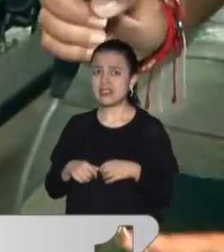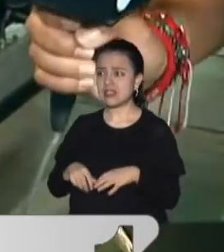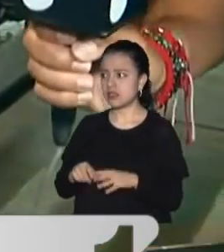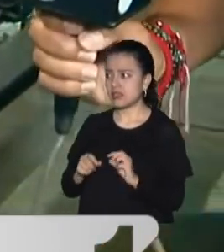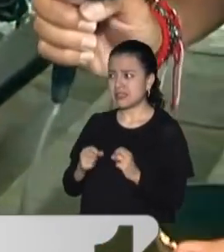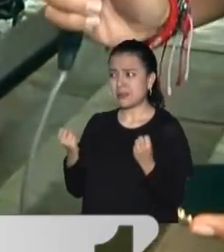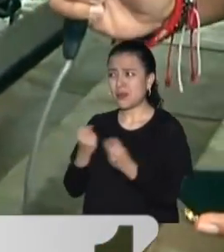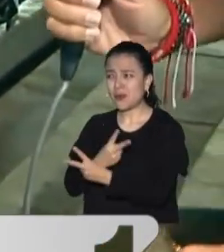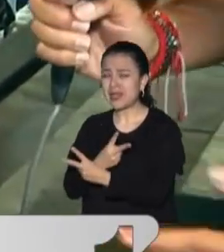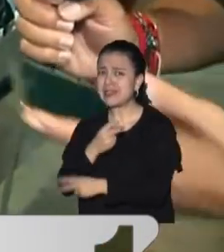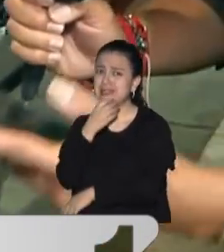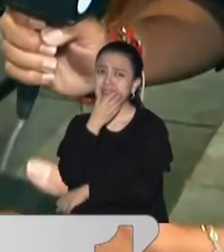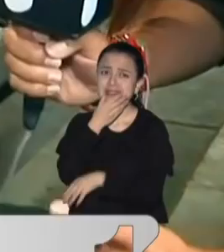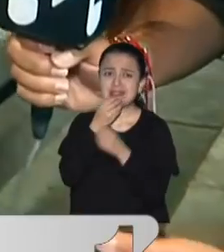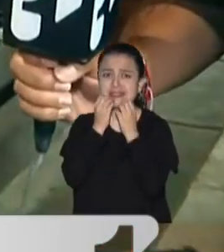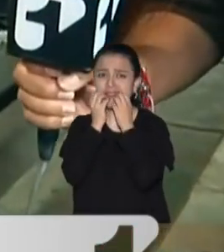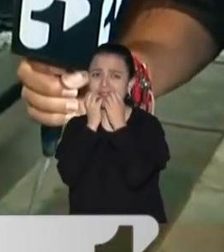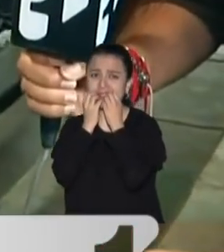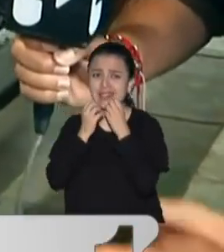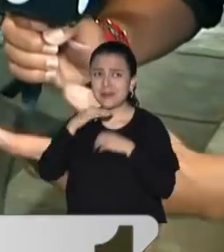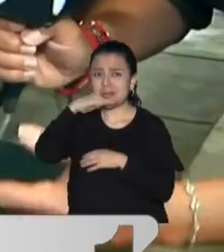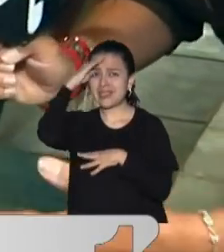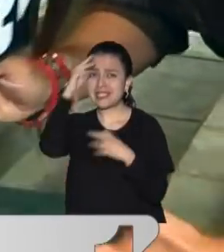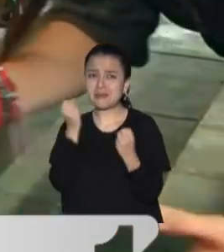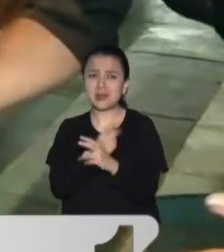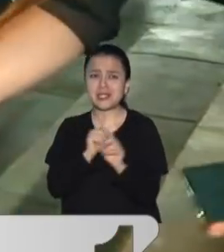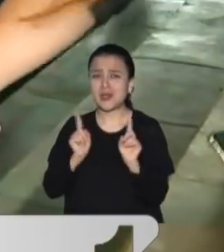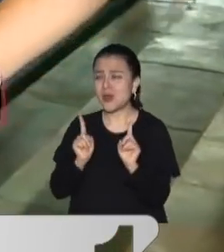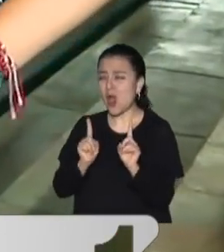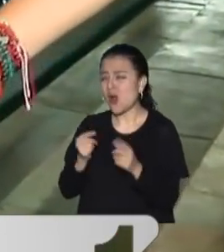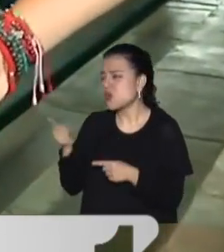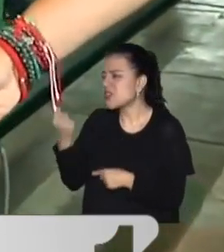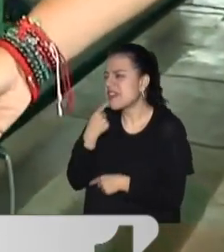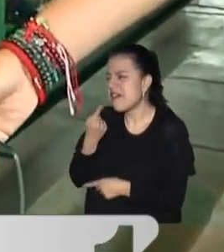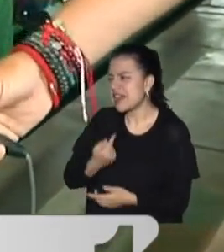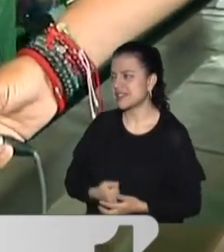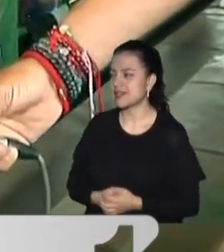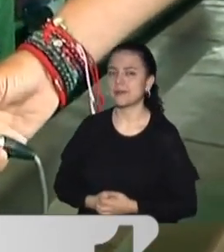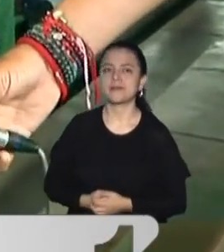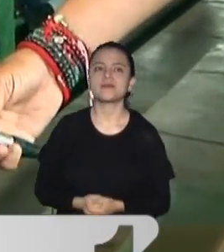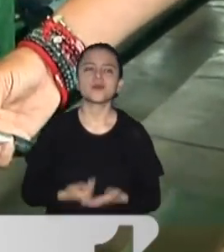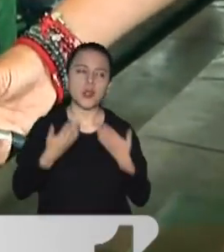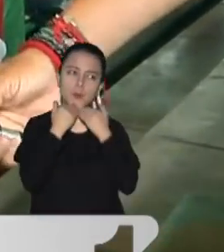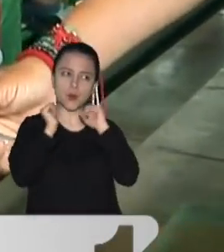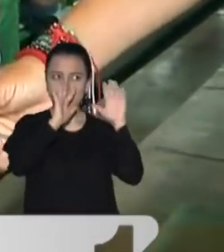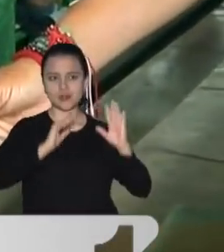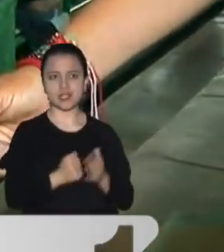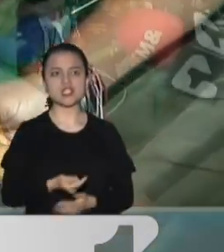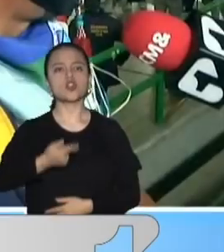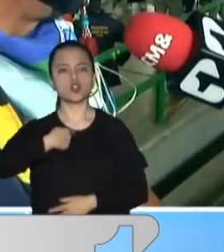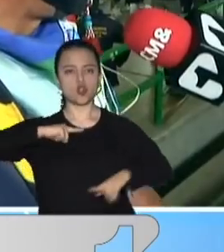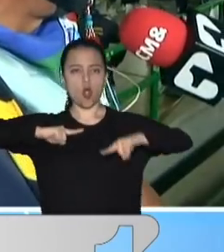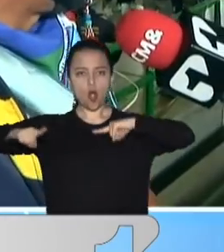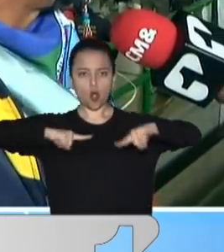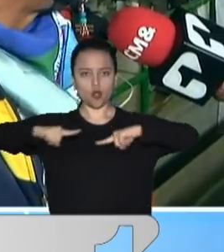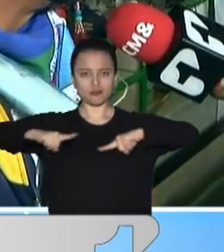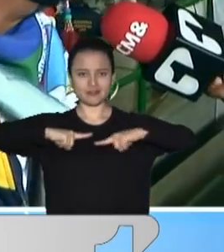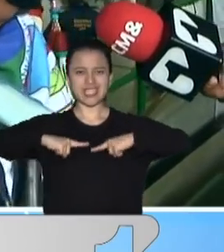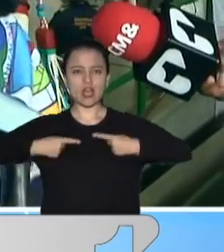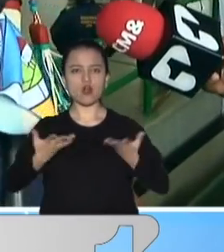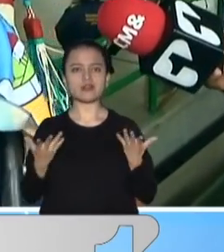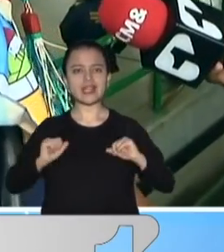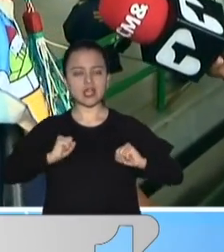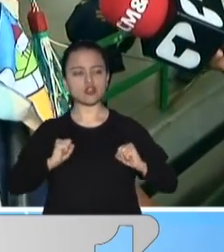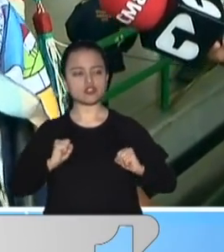que es violencia, que es caos. ¿Qué tienen ustedes para decirlo? ¿Qué son de paz? Bueno, muy buenos días, primero que todo, soy el coordinador de la Guardia